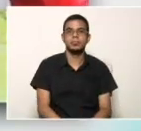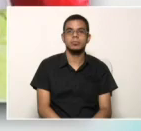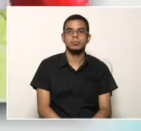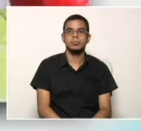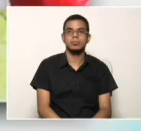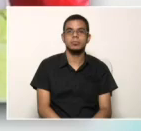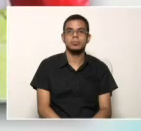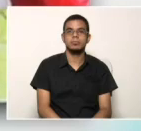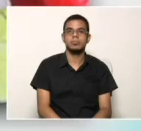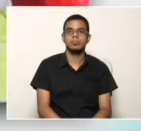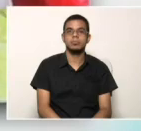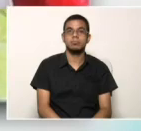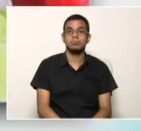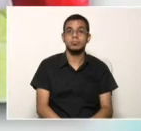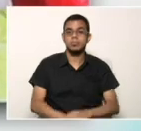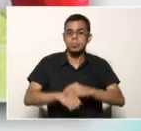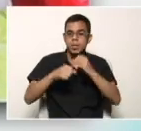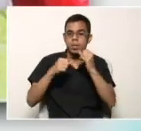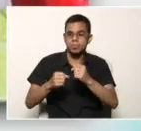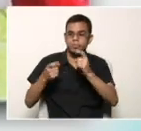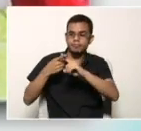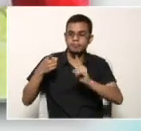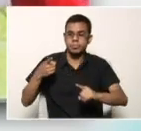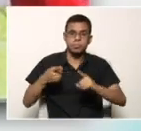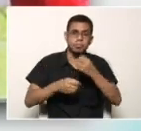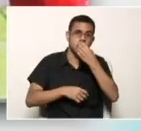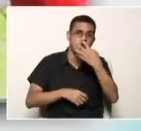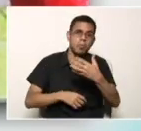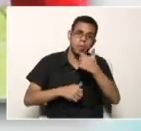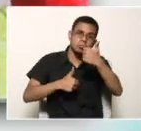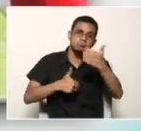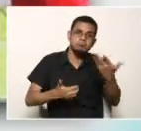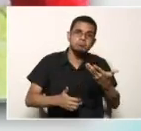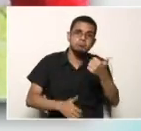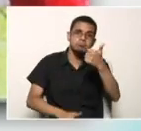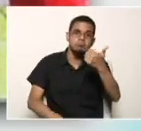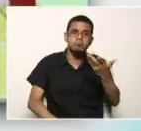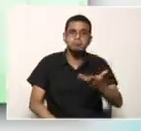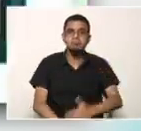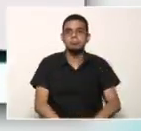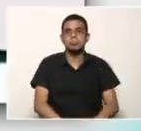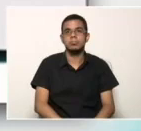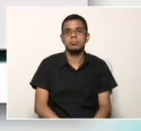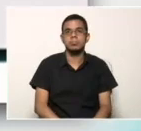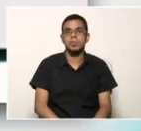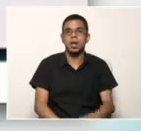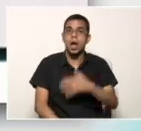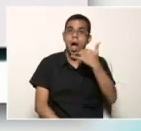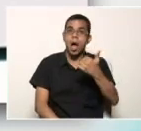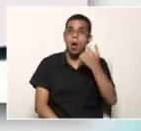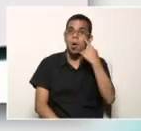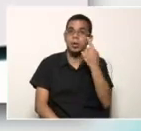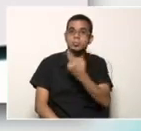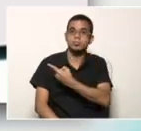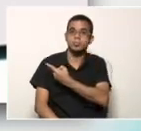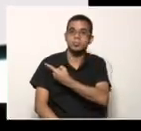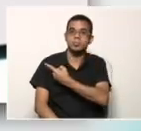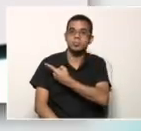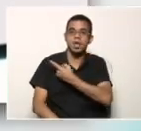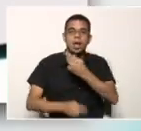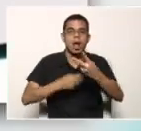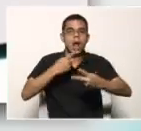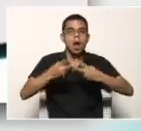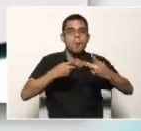fuente de poder está en buenas condiciones y vamos a trabajar ahora con el procesador. El